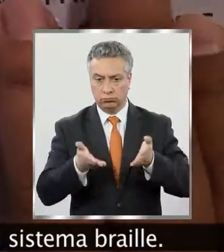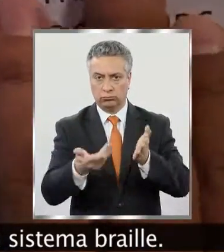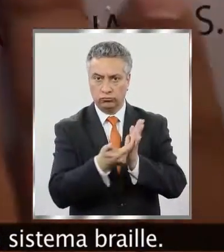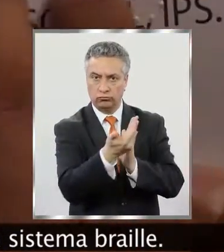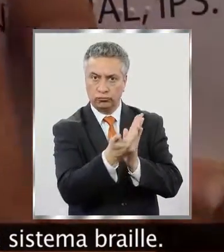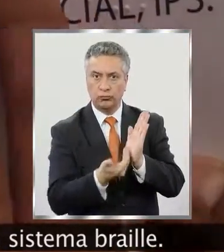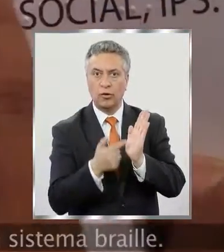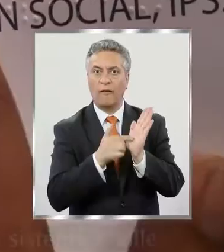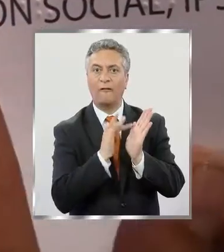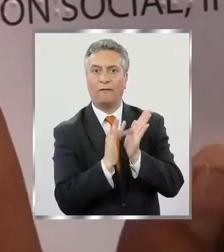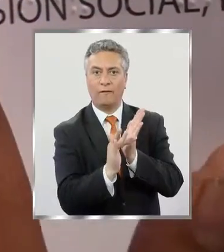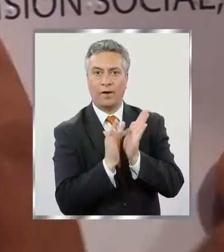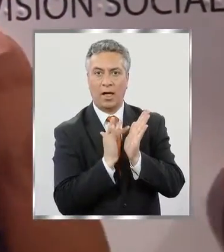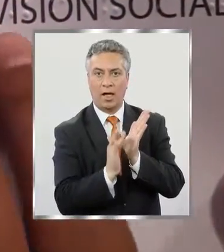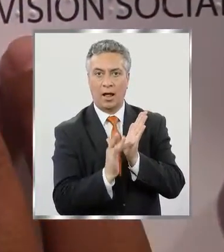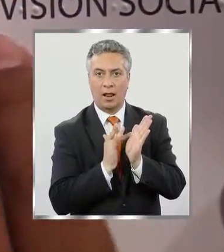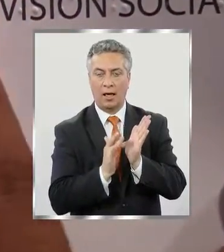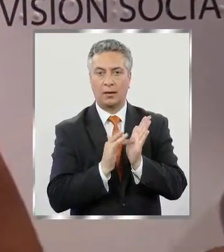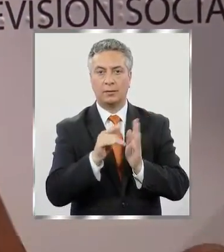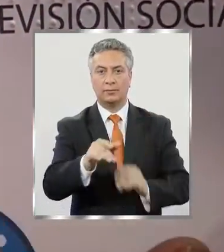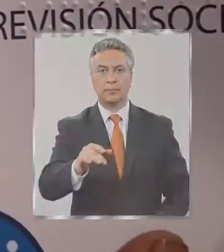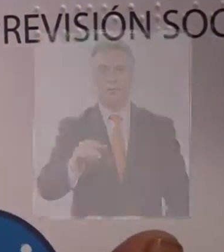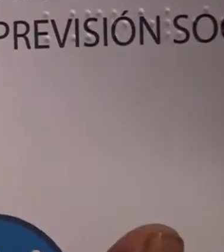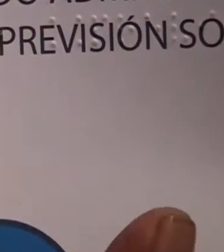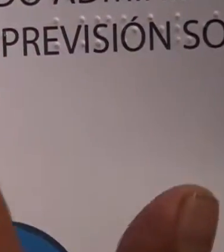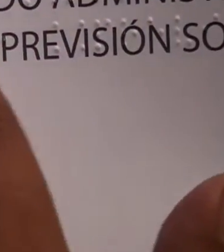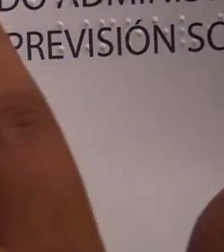en sistema Braille.